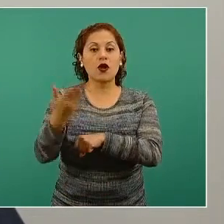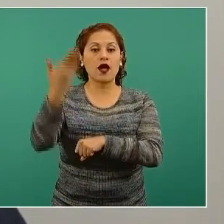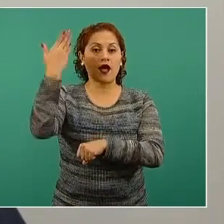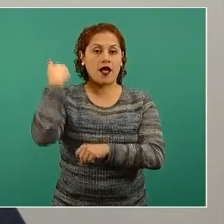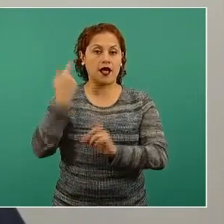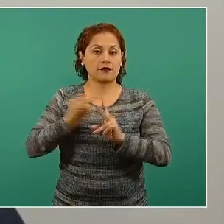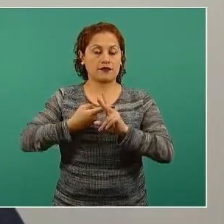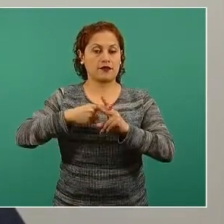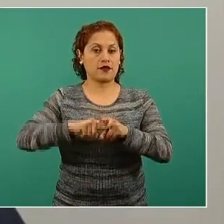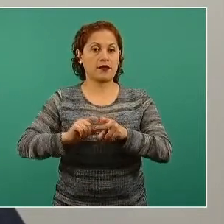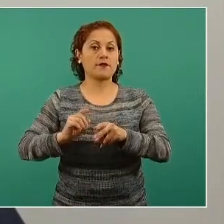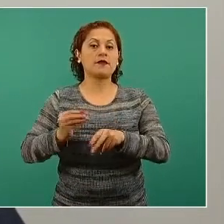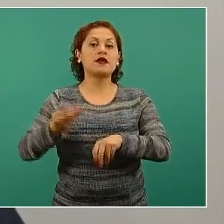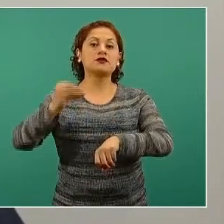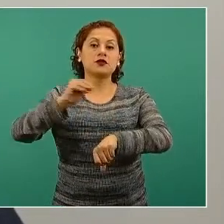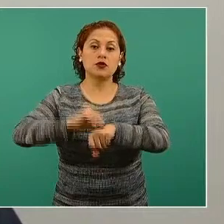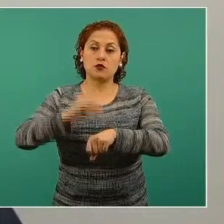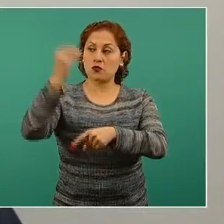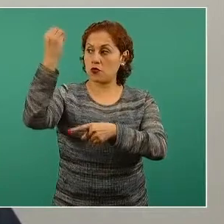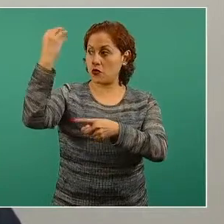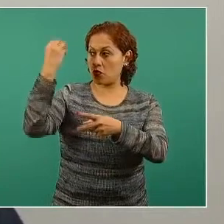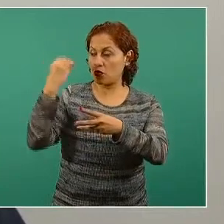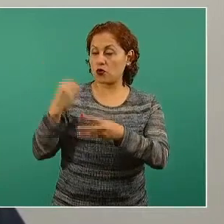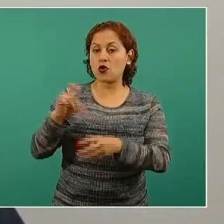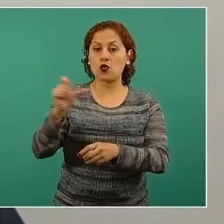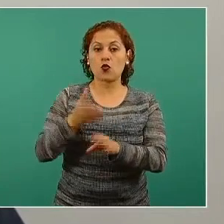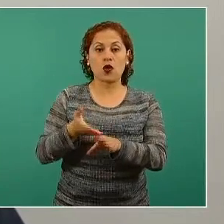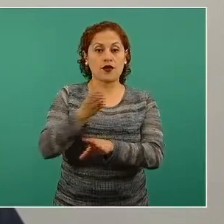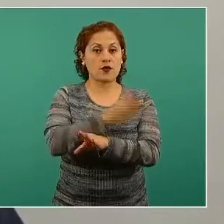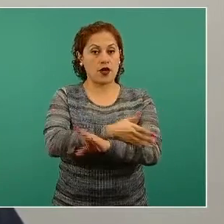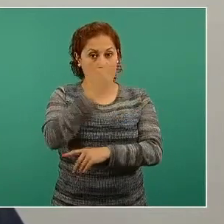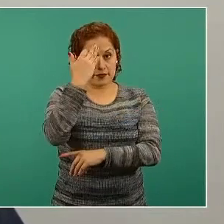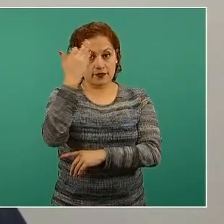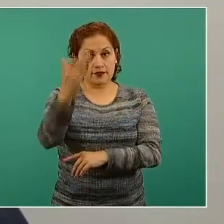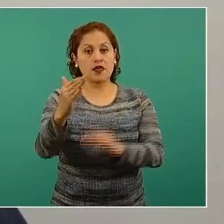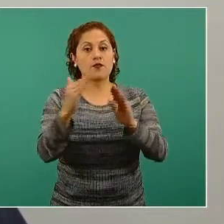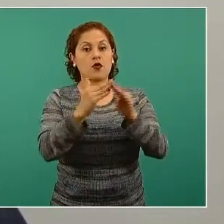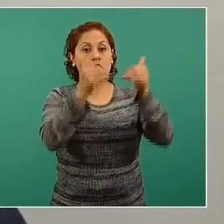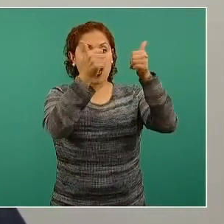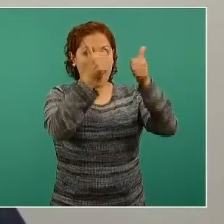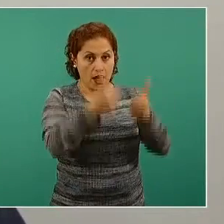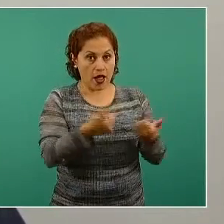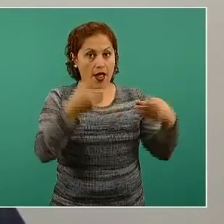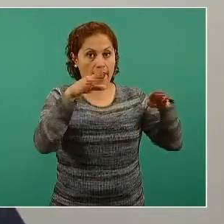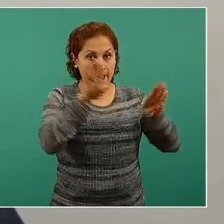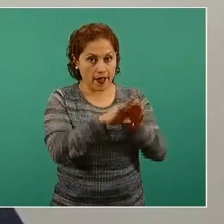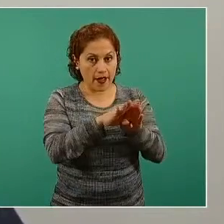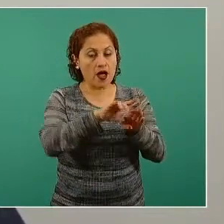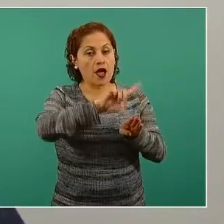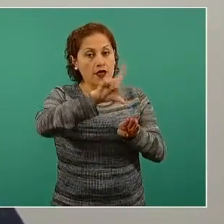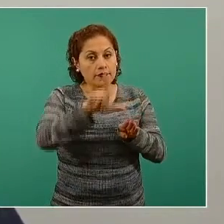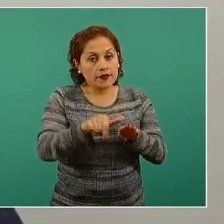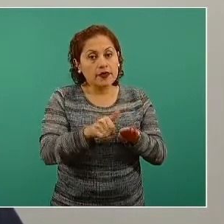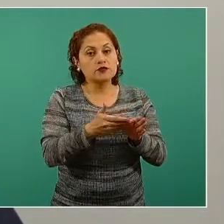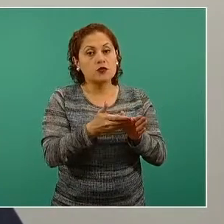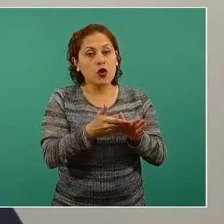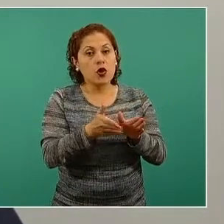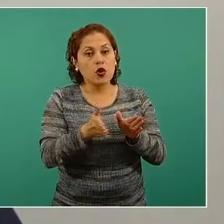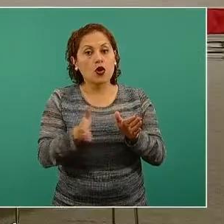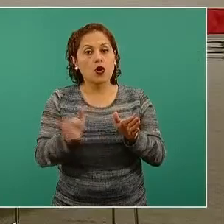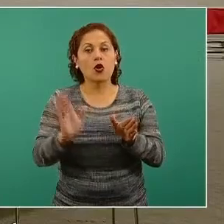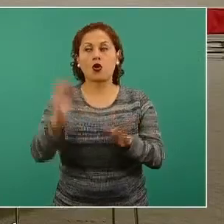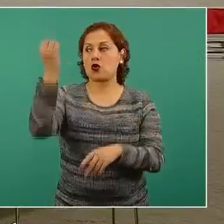implementó una vez que terminó la Jornada Nacional de Sana Distancia, y que de hecho seguirá operando